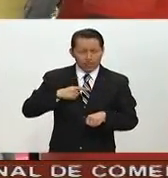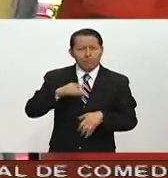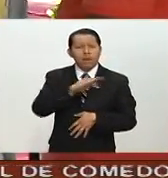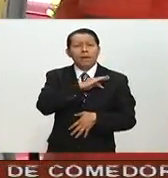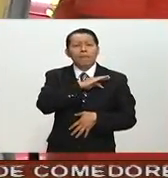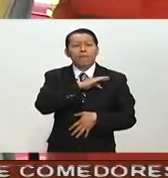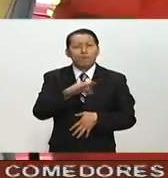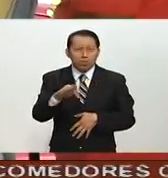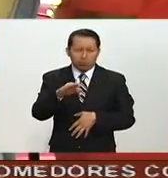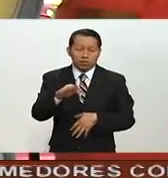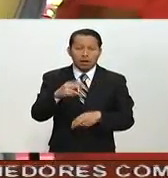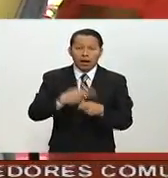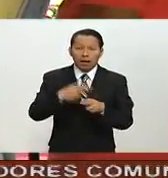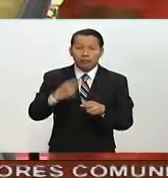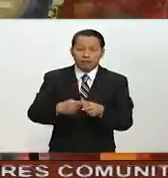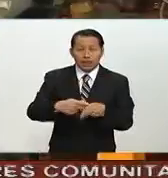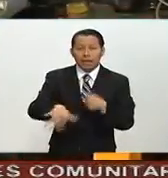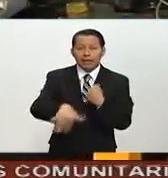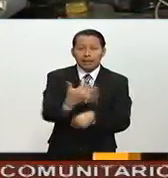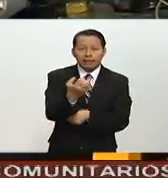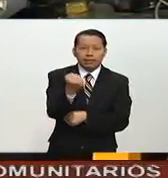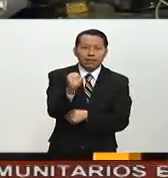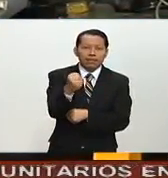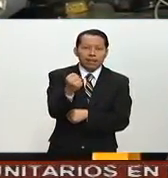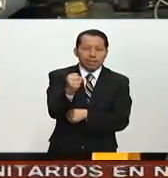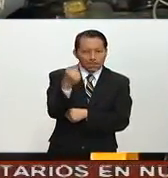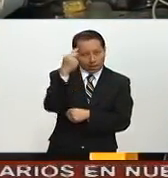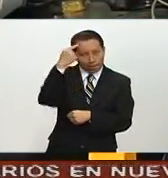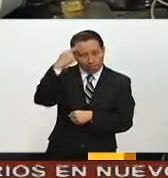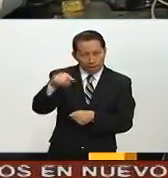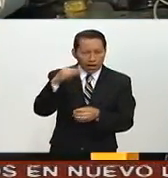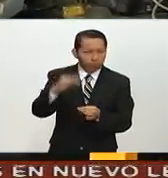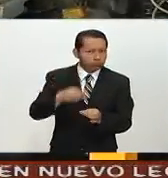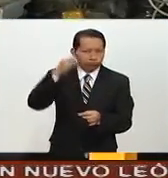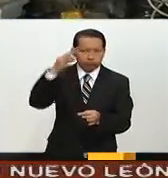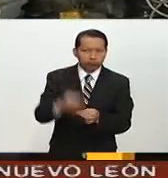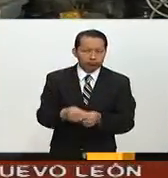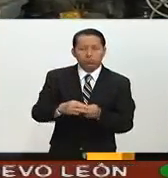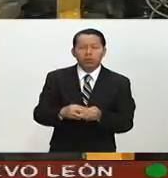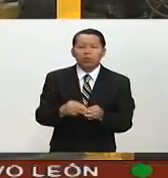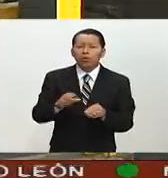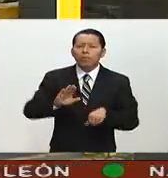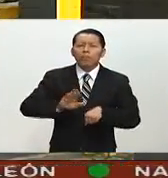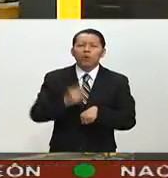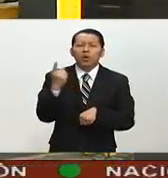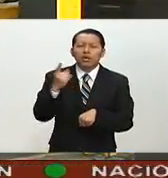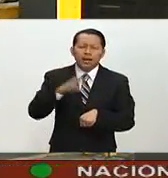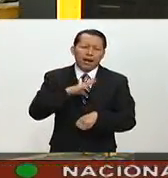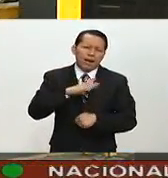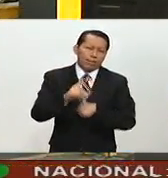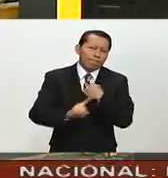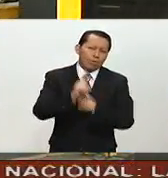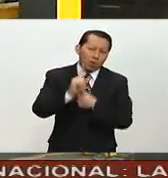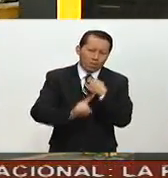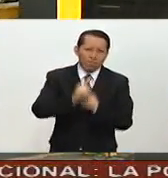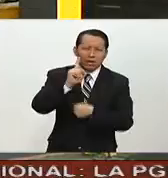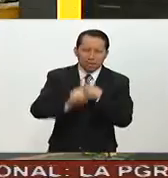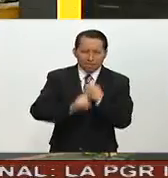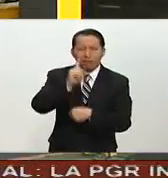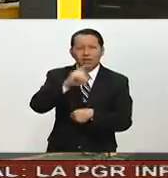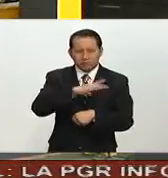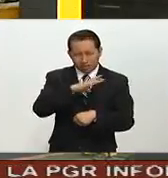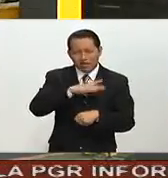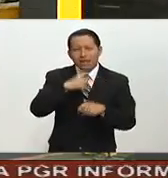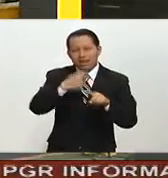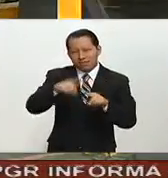vehicular. Tendrán hasta el 15 de septiembre para cumplir con este trámite. Esta medida se tomó debido a los problemas que registraron los verificentros